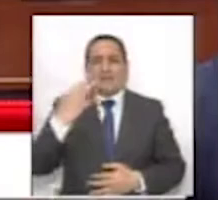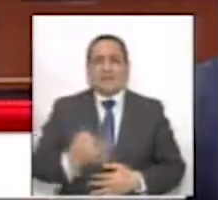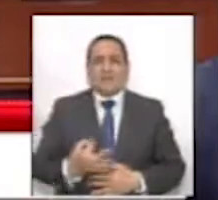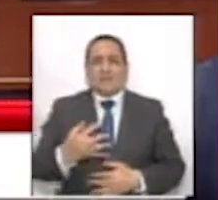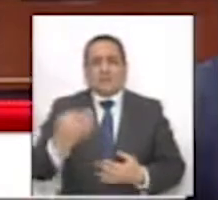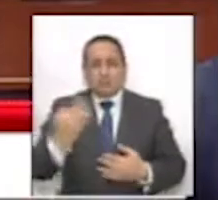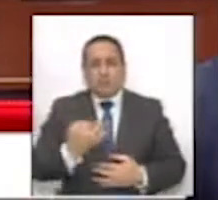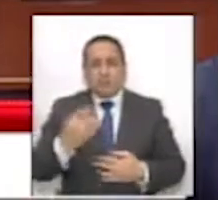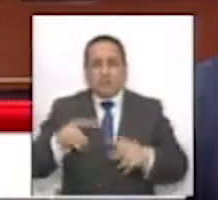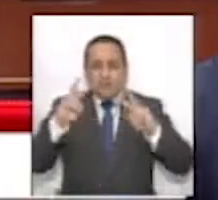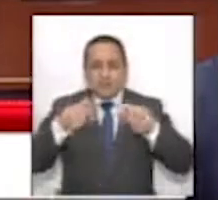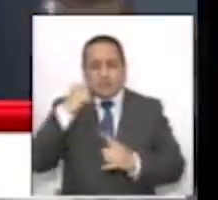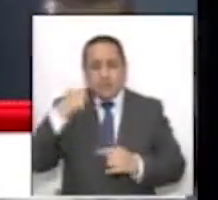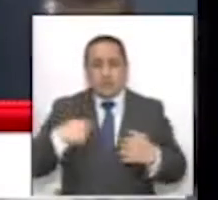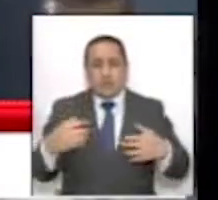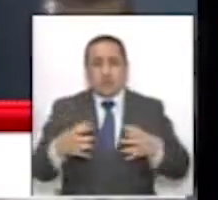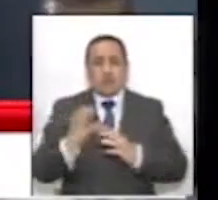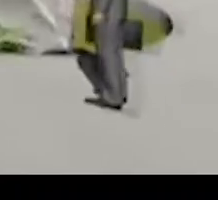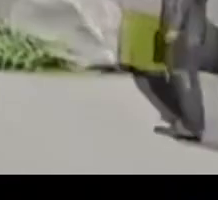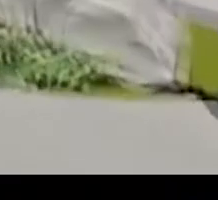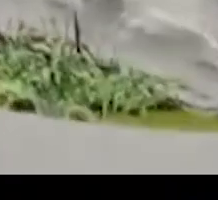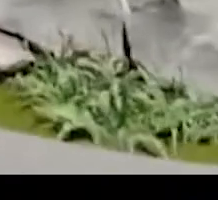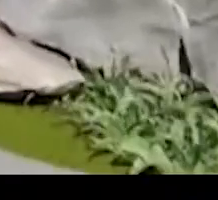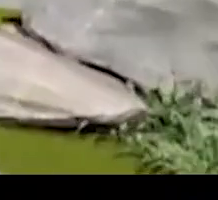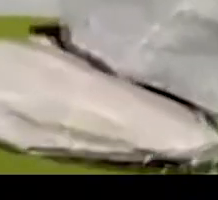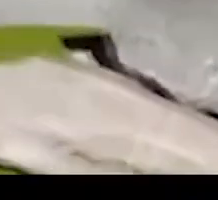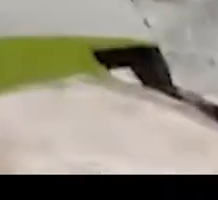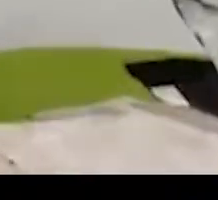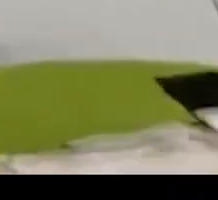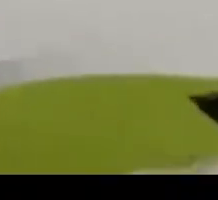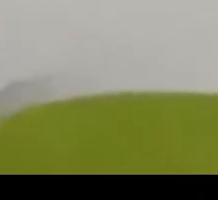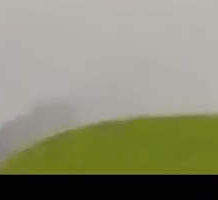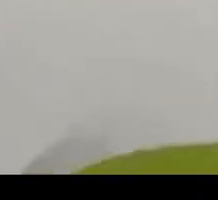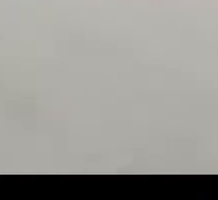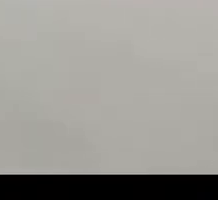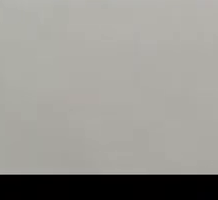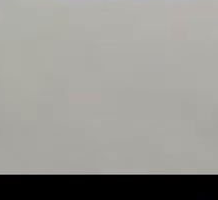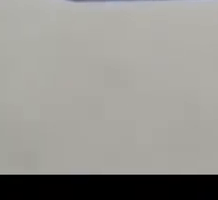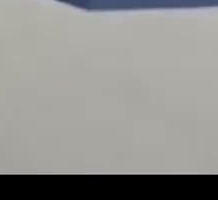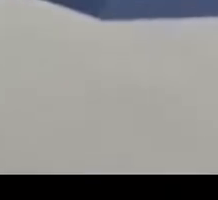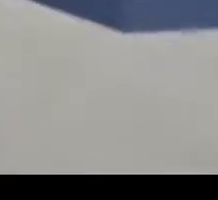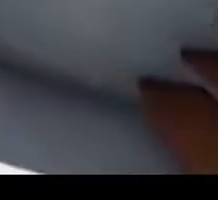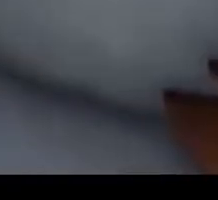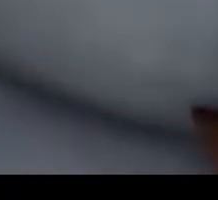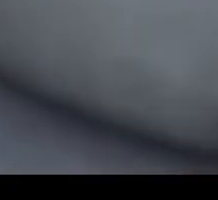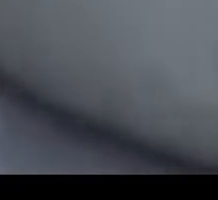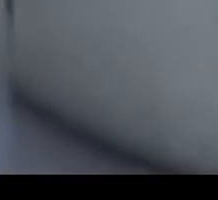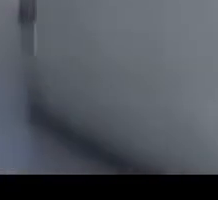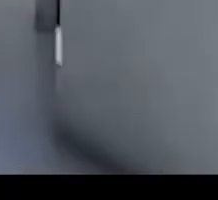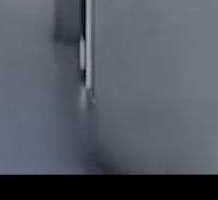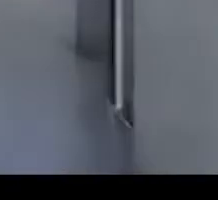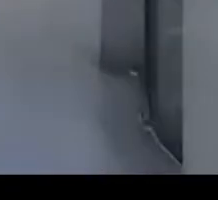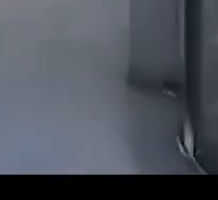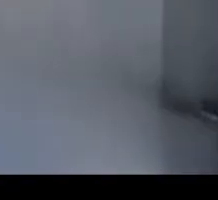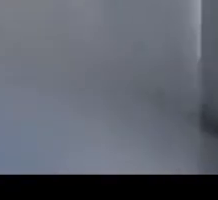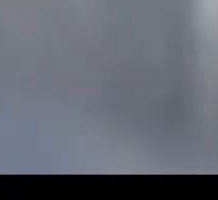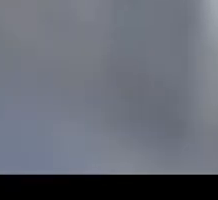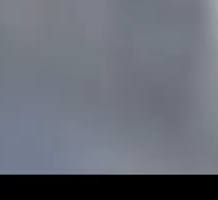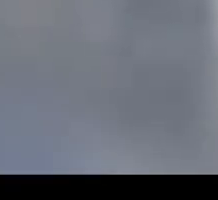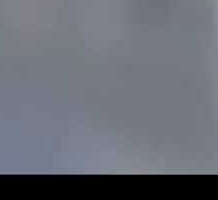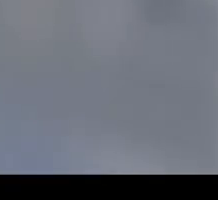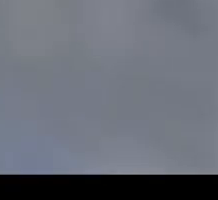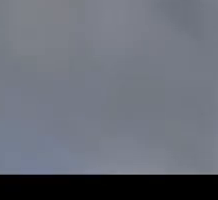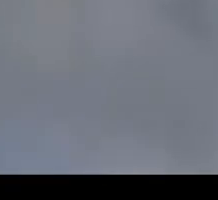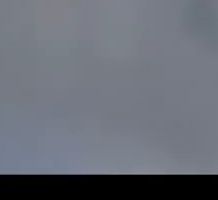y pura investigación. Estamos convencidos que este parque tecnológico contribuirá al engrandecimiento de Arequipa y de su